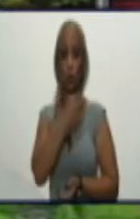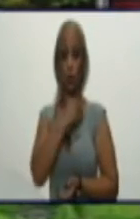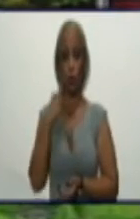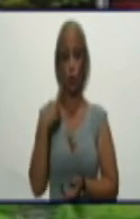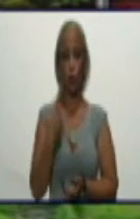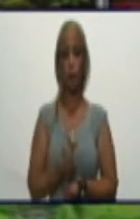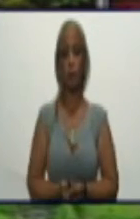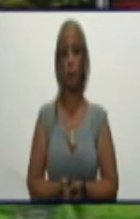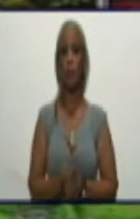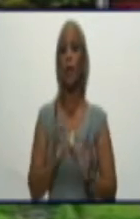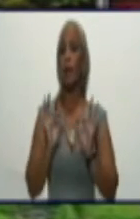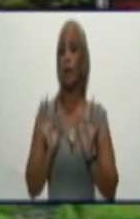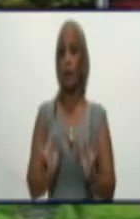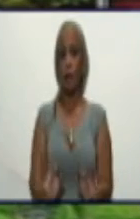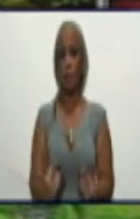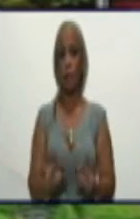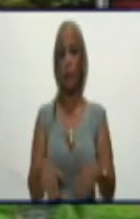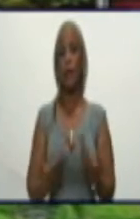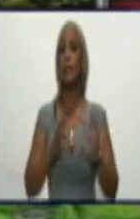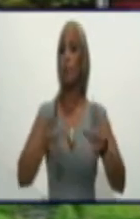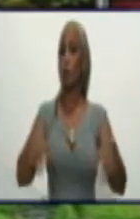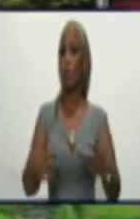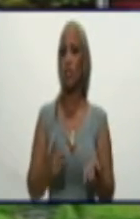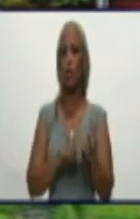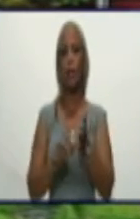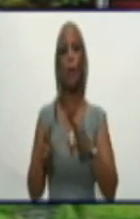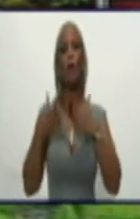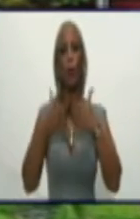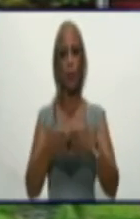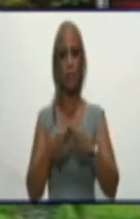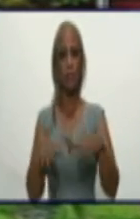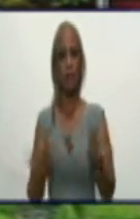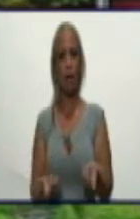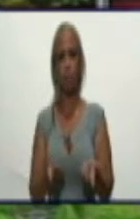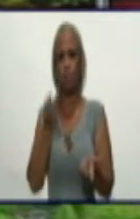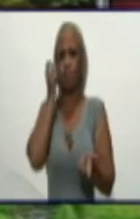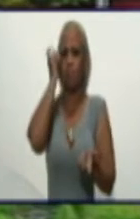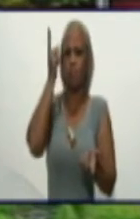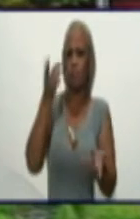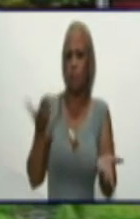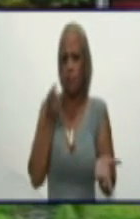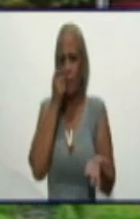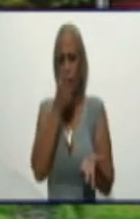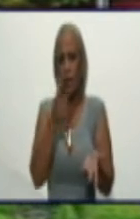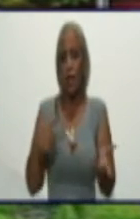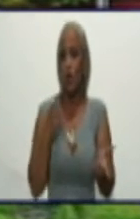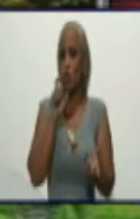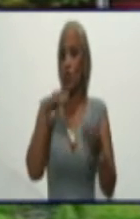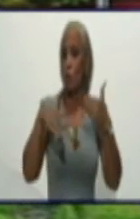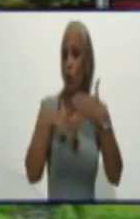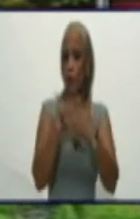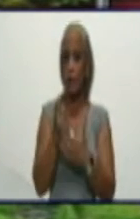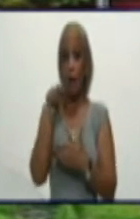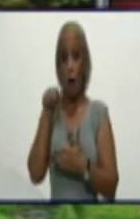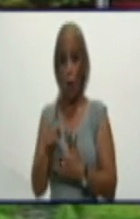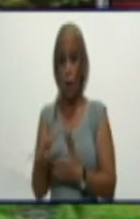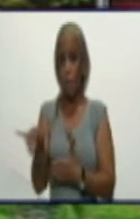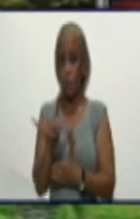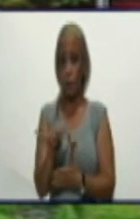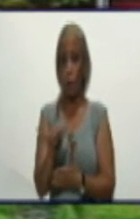Doctora, realmente la situación de la provincia llama la atención en los últimos días, incluso hoy